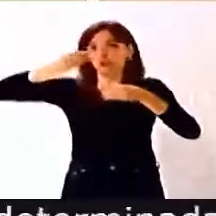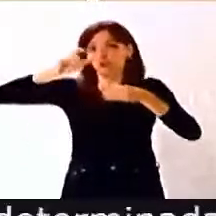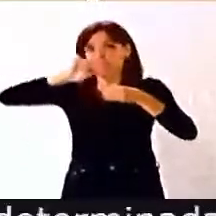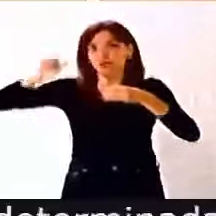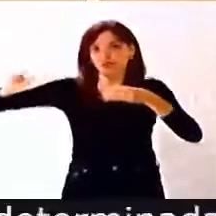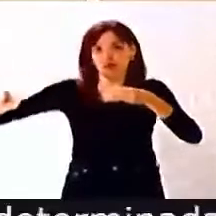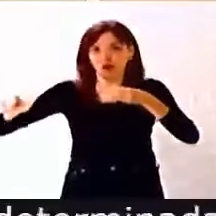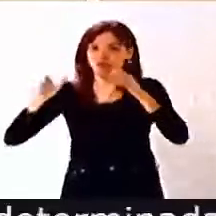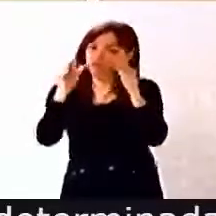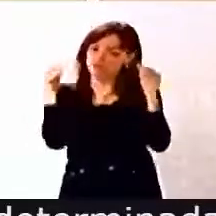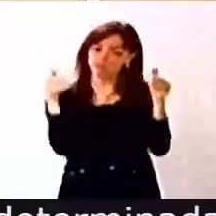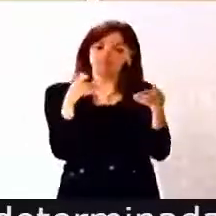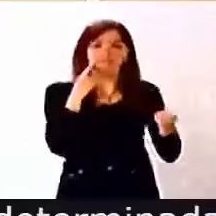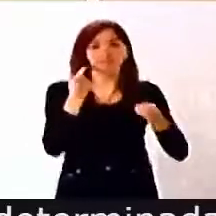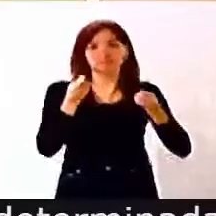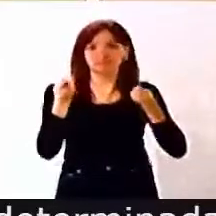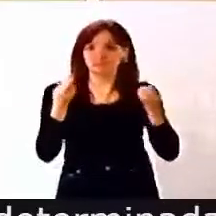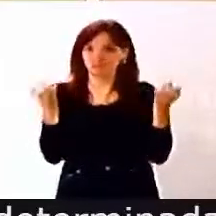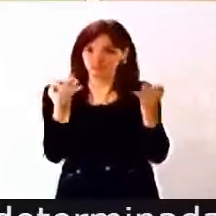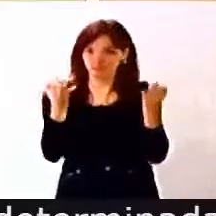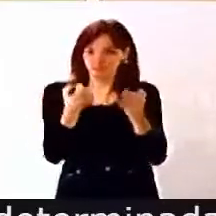al brote.